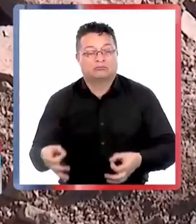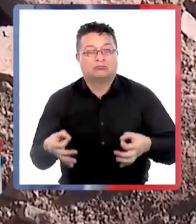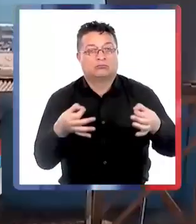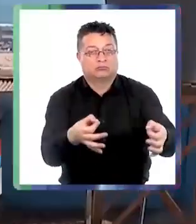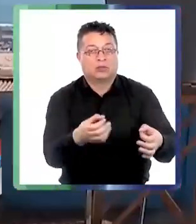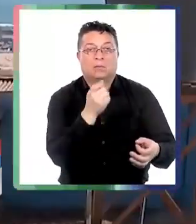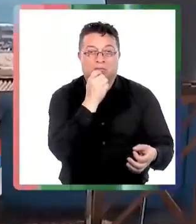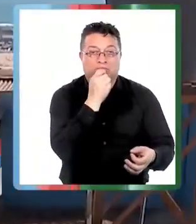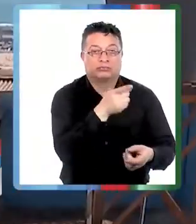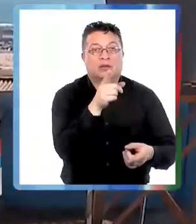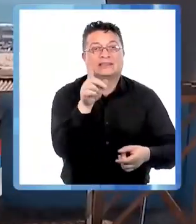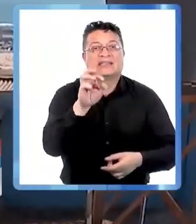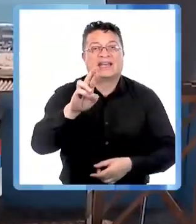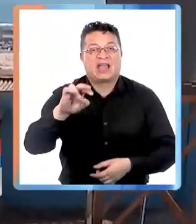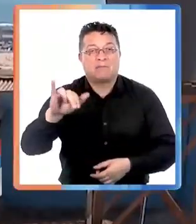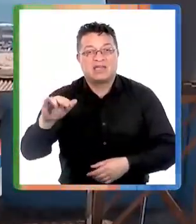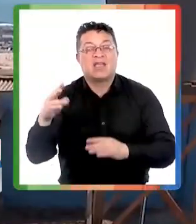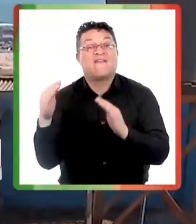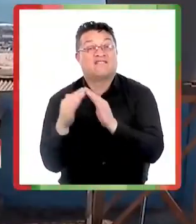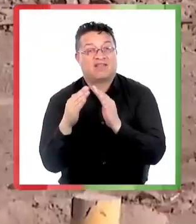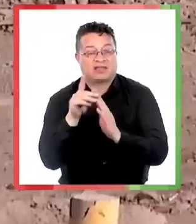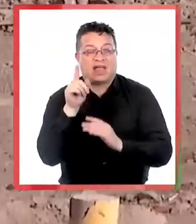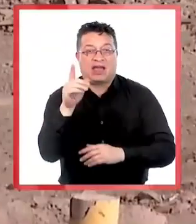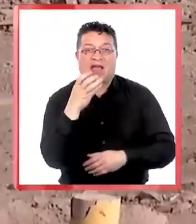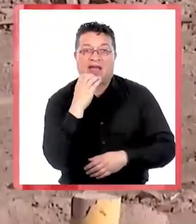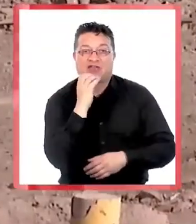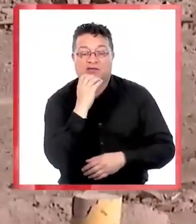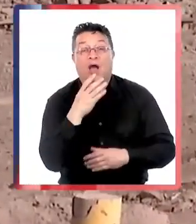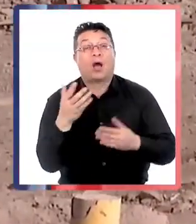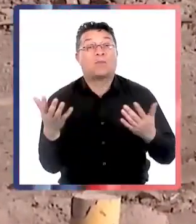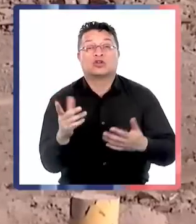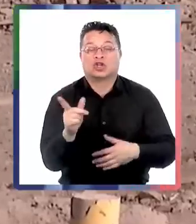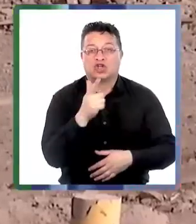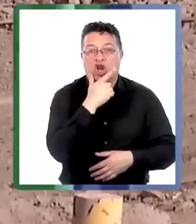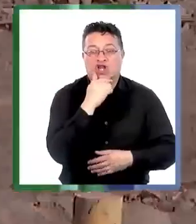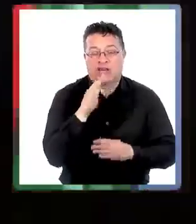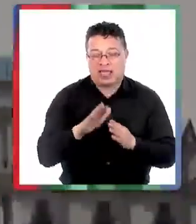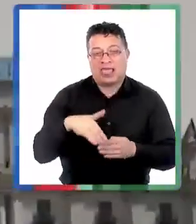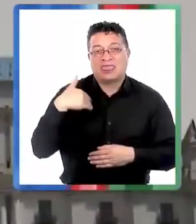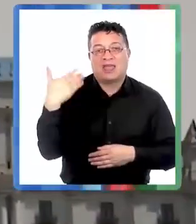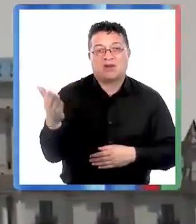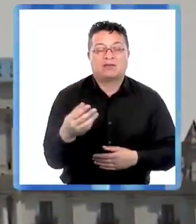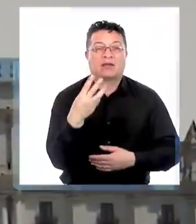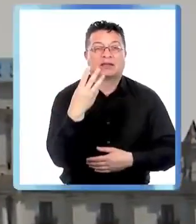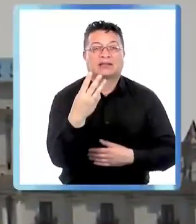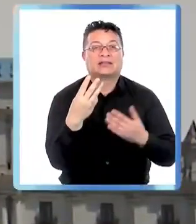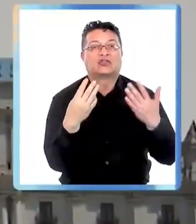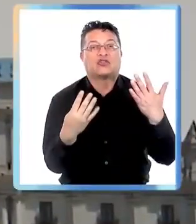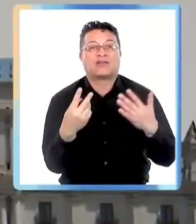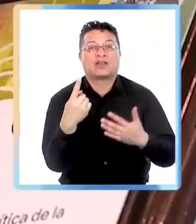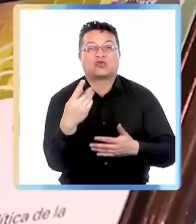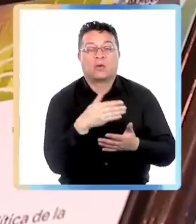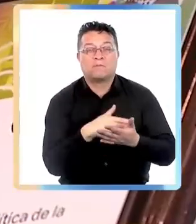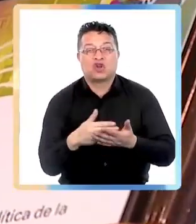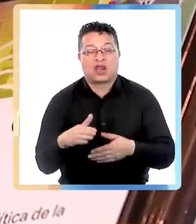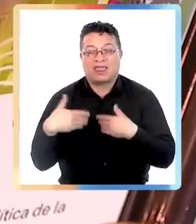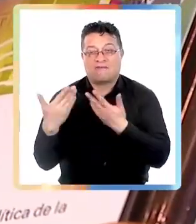Viva presentó un recurso de reposición ante la Ceremi de Vivienda en Antofagasta porque no quiere devolver al Estado los más